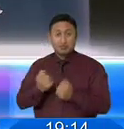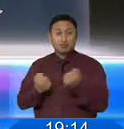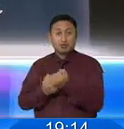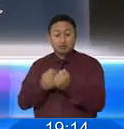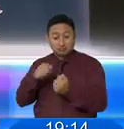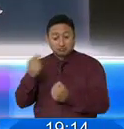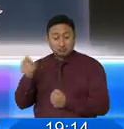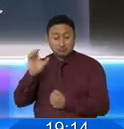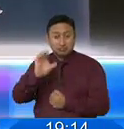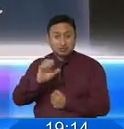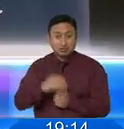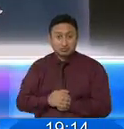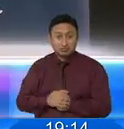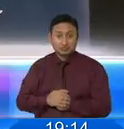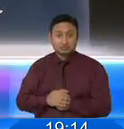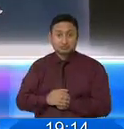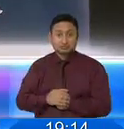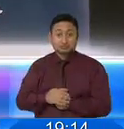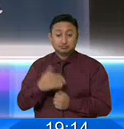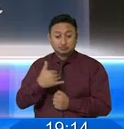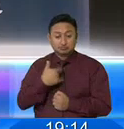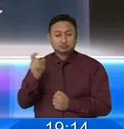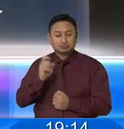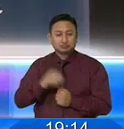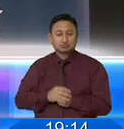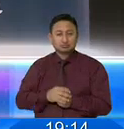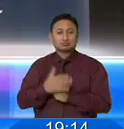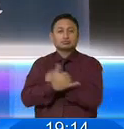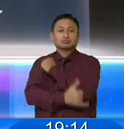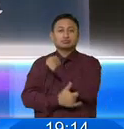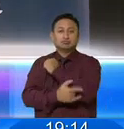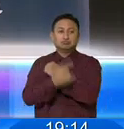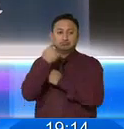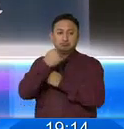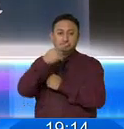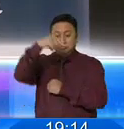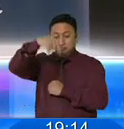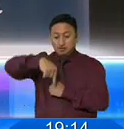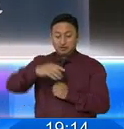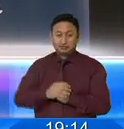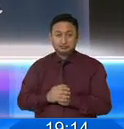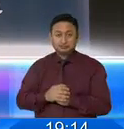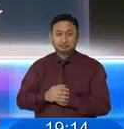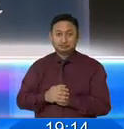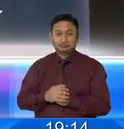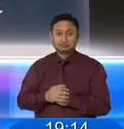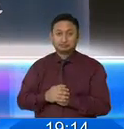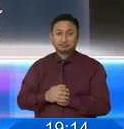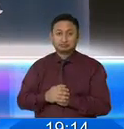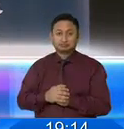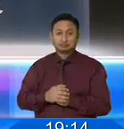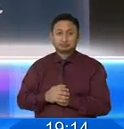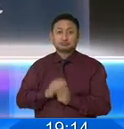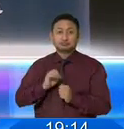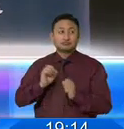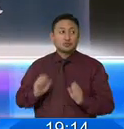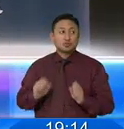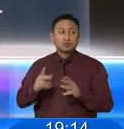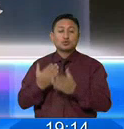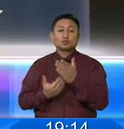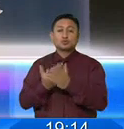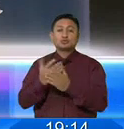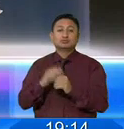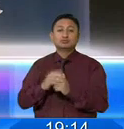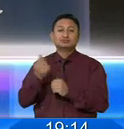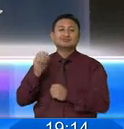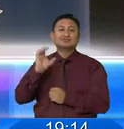inversiones. Es necesario que los países como los nuestros le den oportunidades al capital